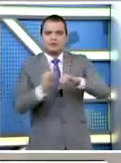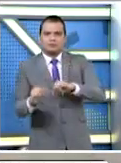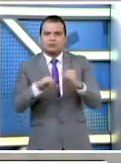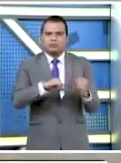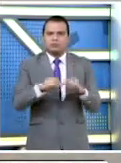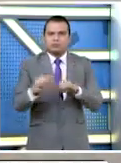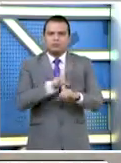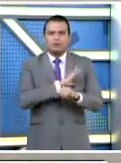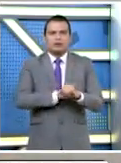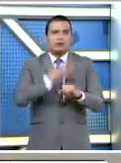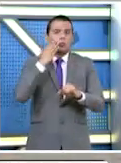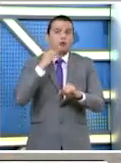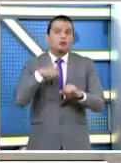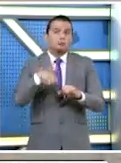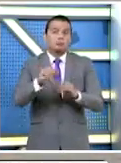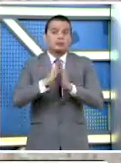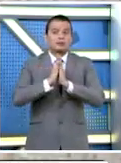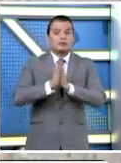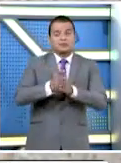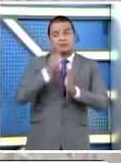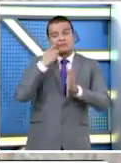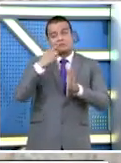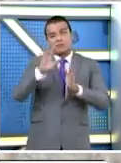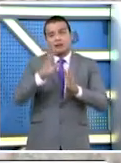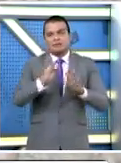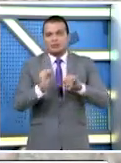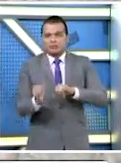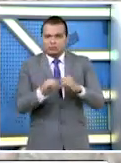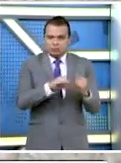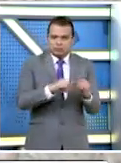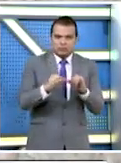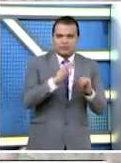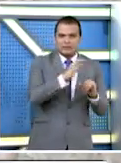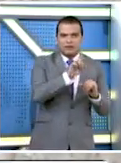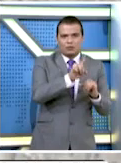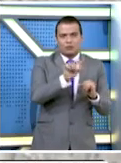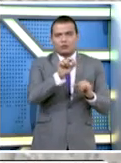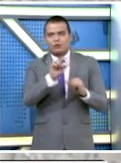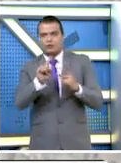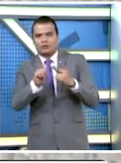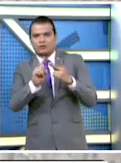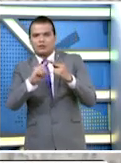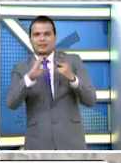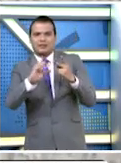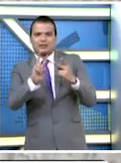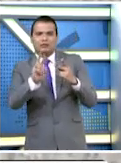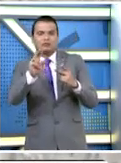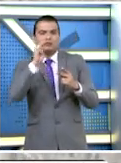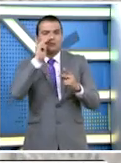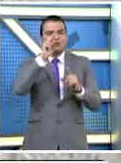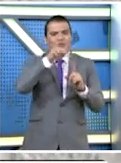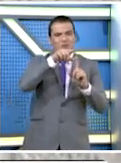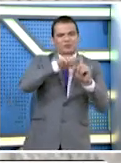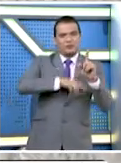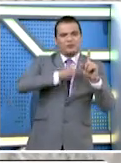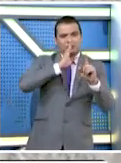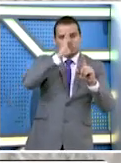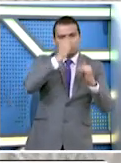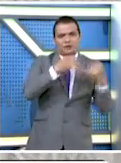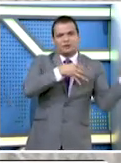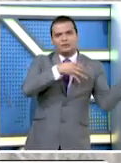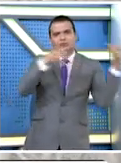para finales de año torneo internacional de pista c1 y c2 que está en el mes de junio pasaría a